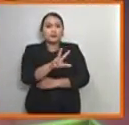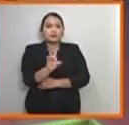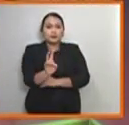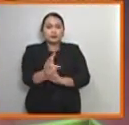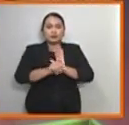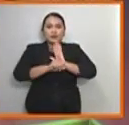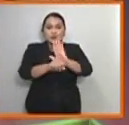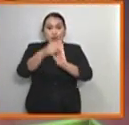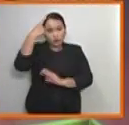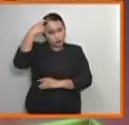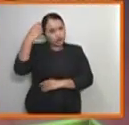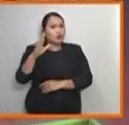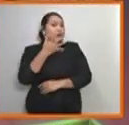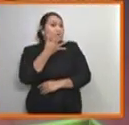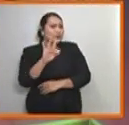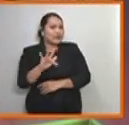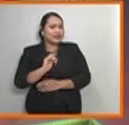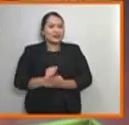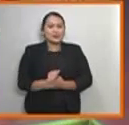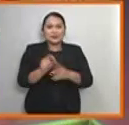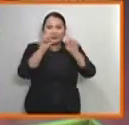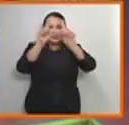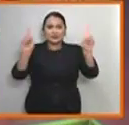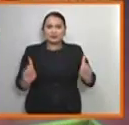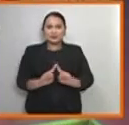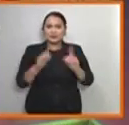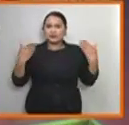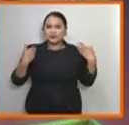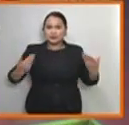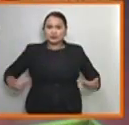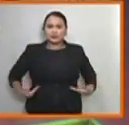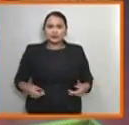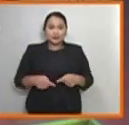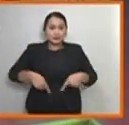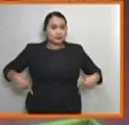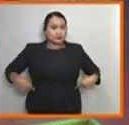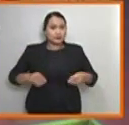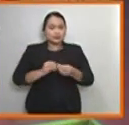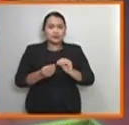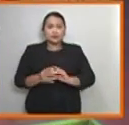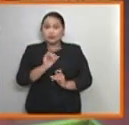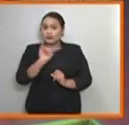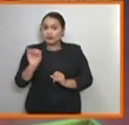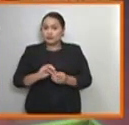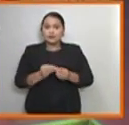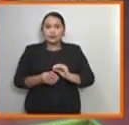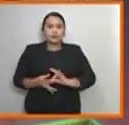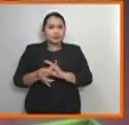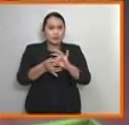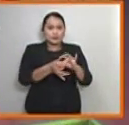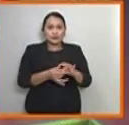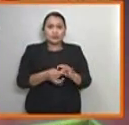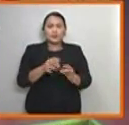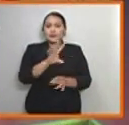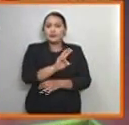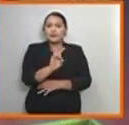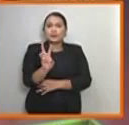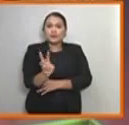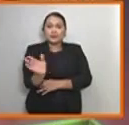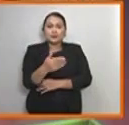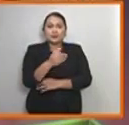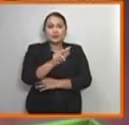con su símbolo de sueño, suerte. En el cuadro del cuerpo lo podemos ubicar en la cadera, en el lado izquierdo. Y los números que lo relacionan son el 76